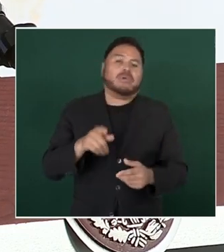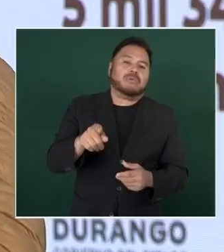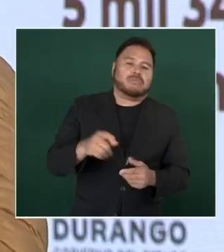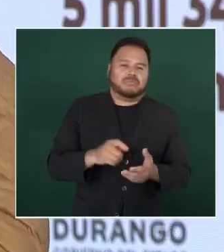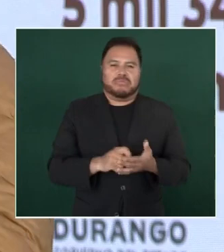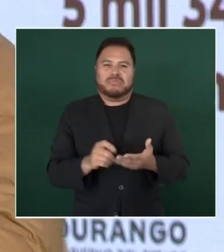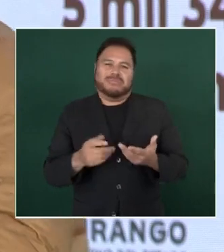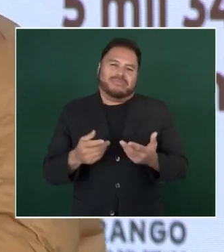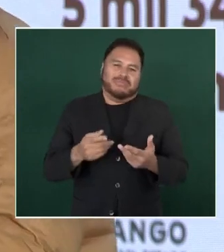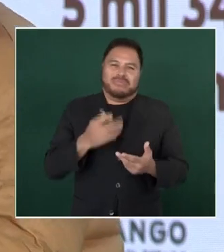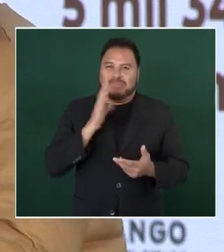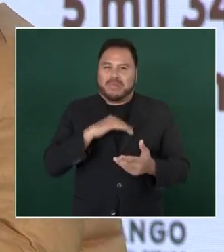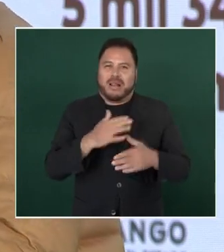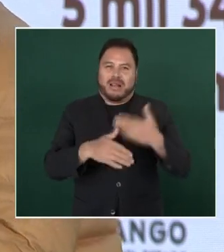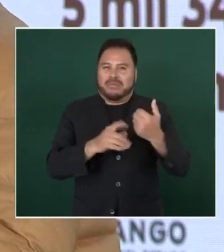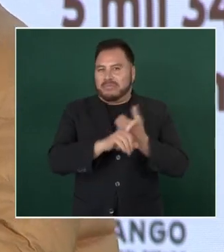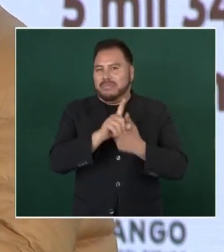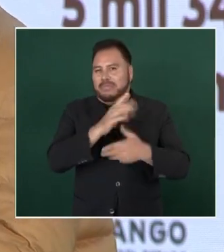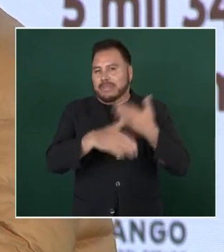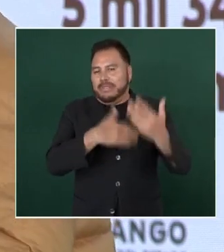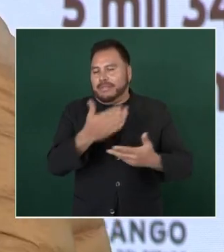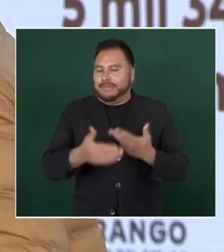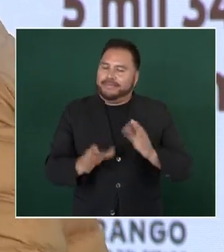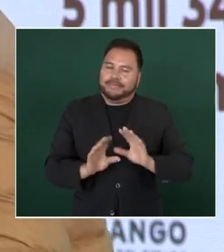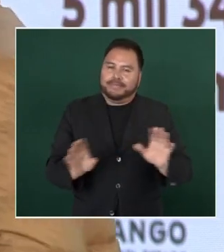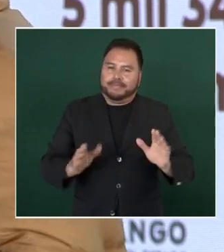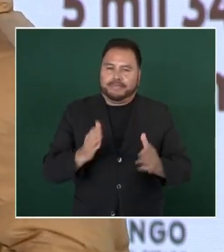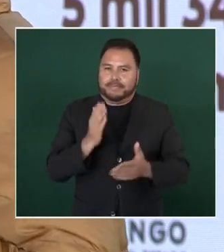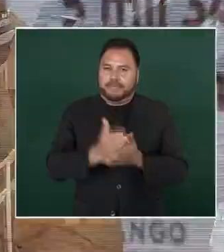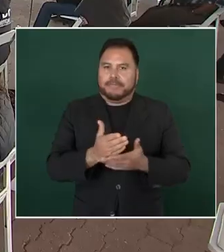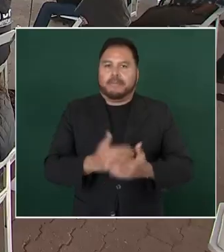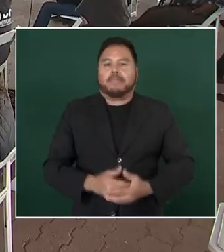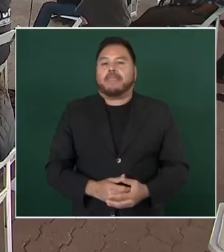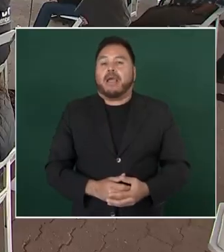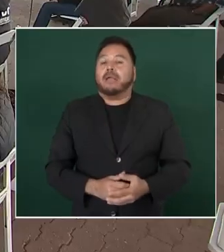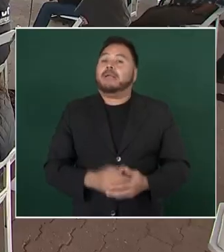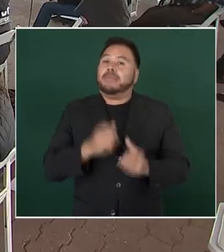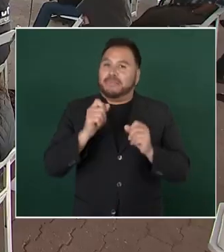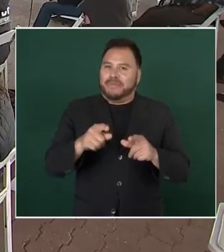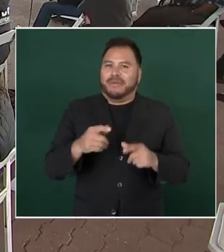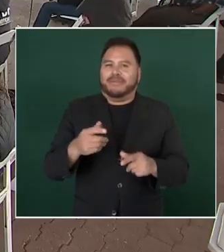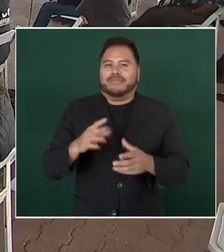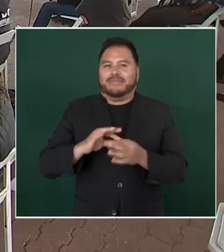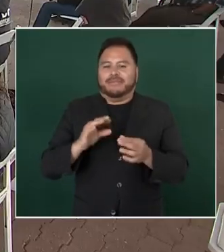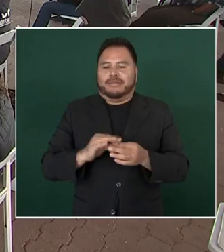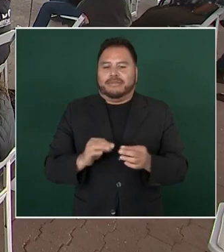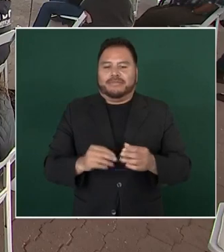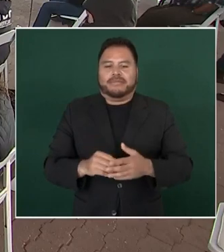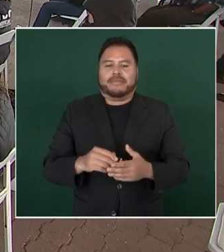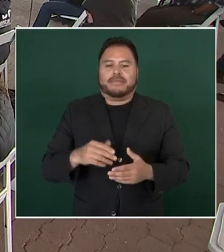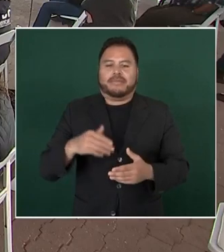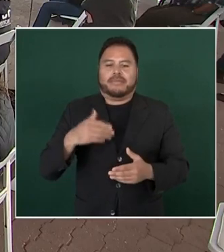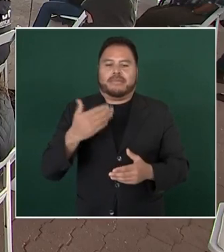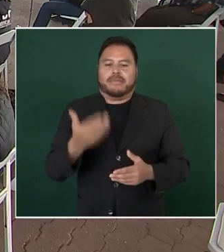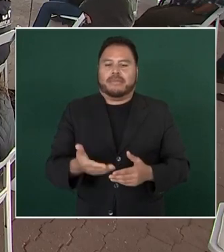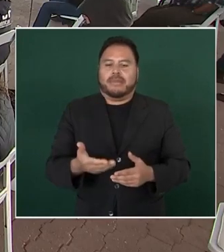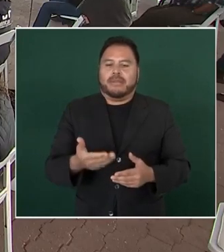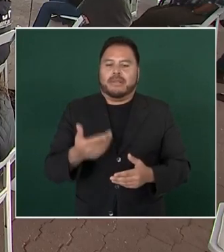Entonces, decir en este informe, la página que sigue, por